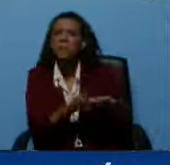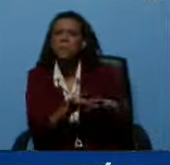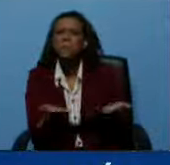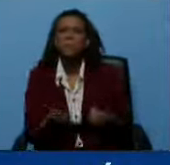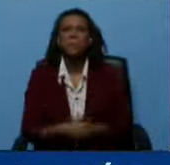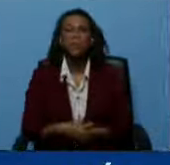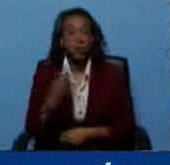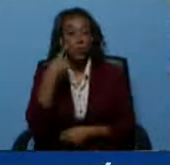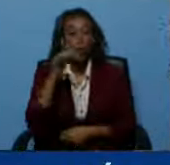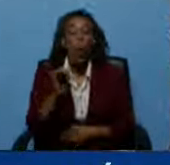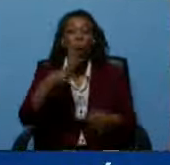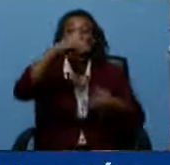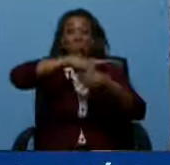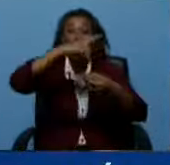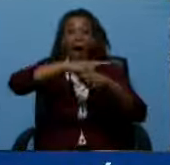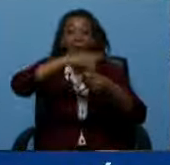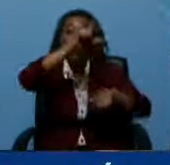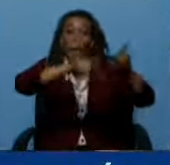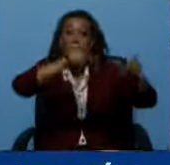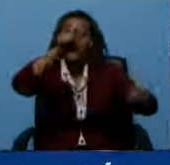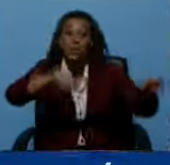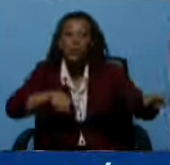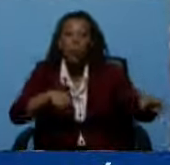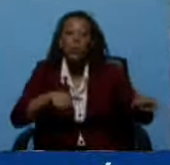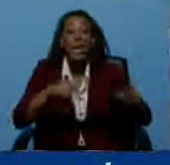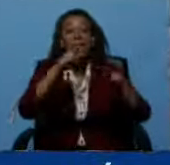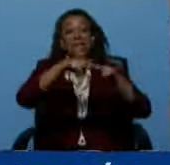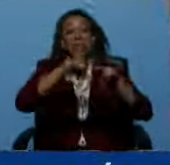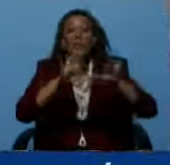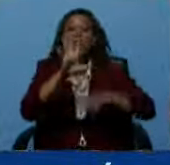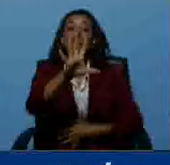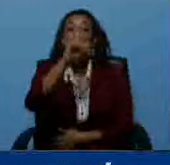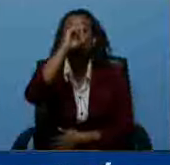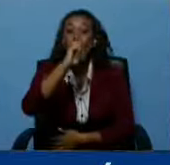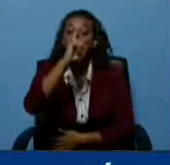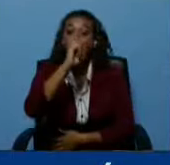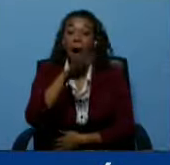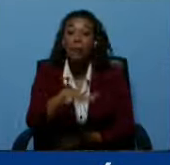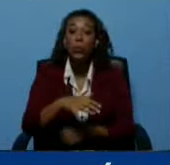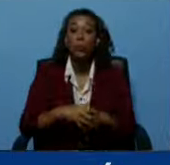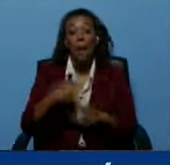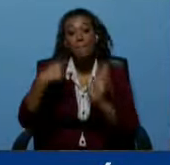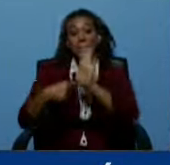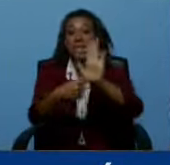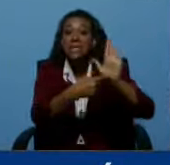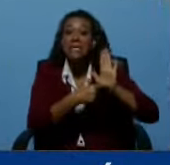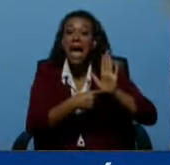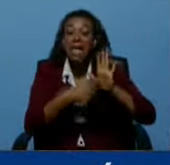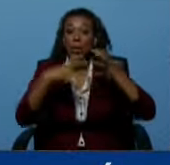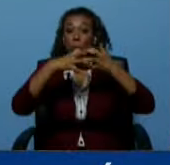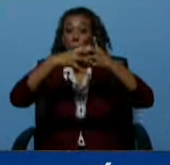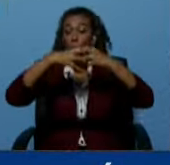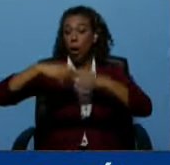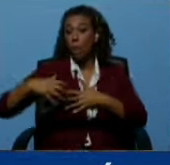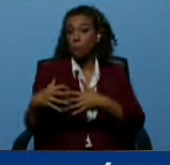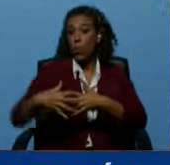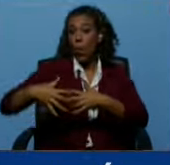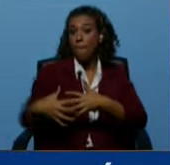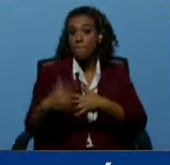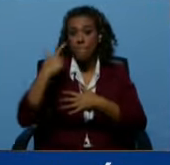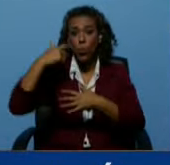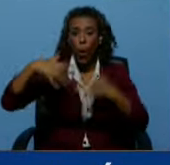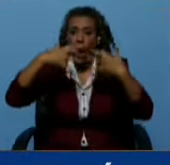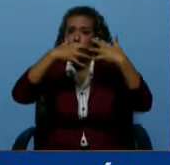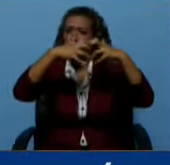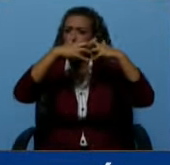Bueno, aquí tenemos los datos del paciente. Es un infante de 5 años, presenta una trisomía del par 21. Y aquí tenemos